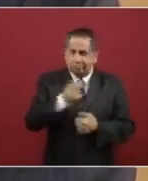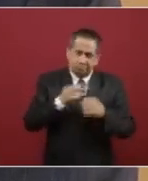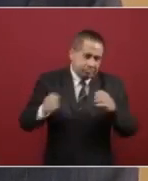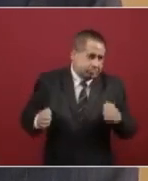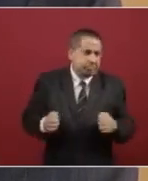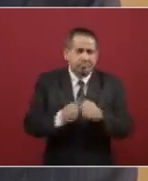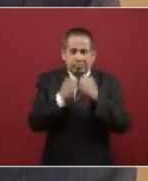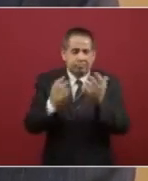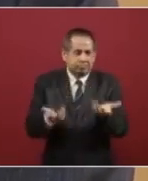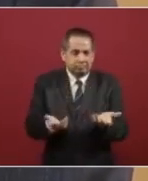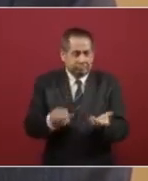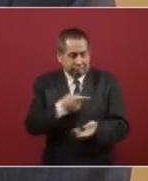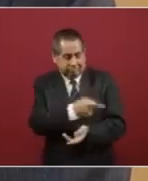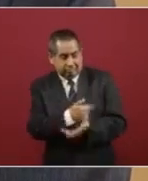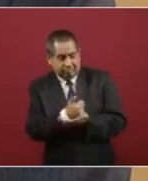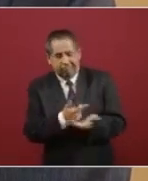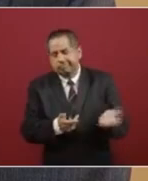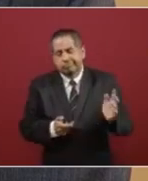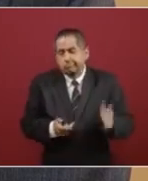emergencia.